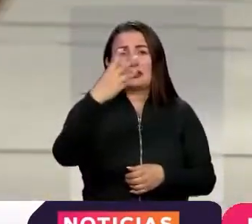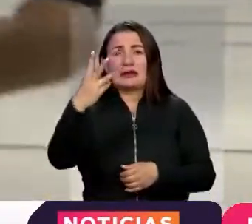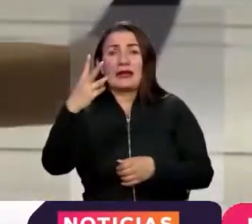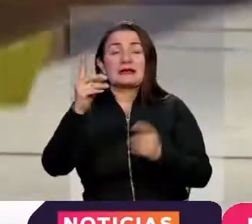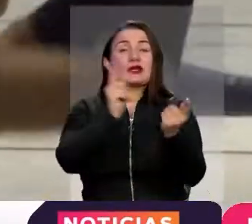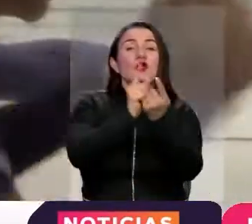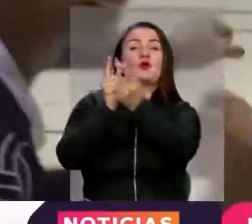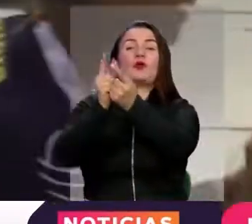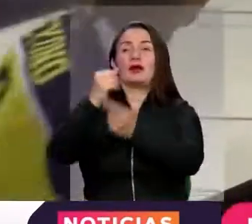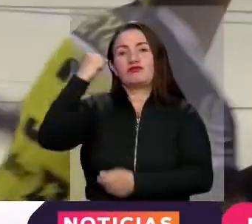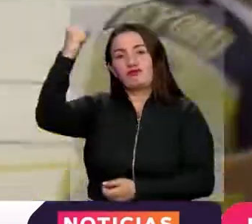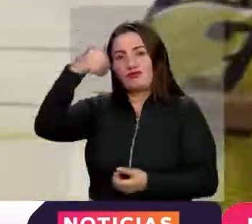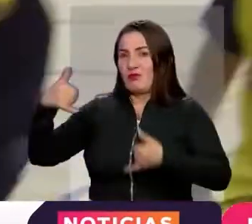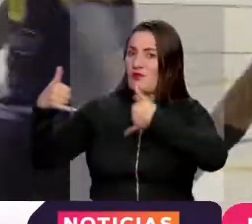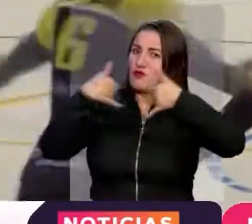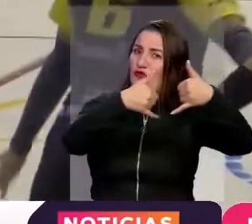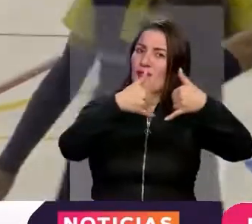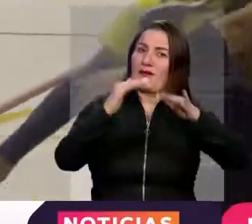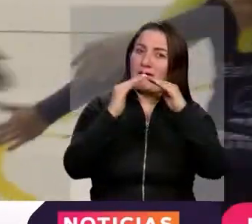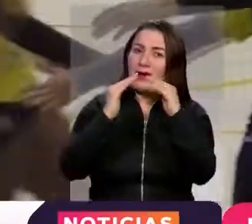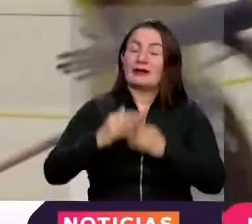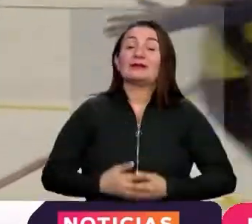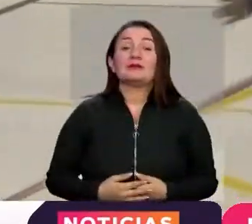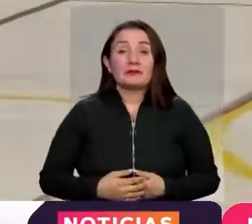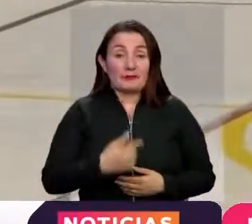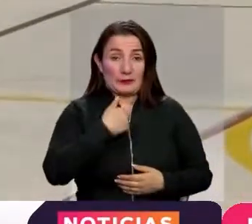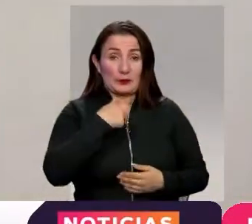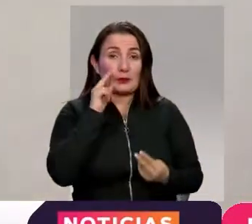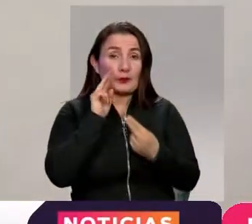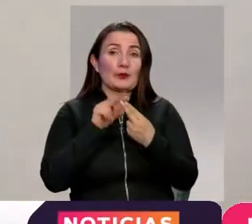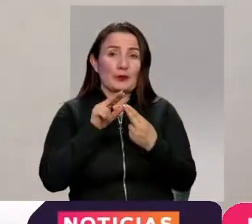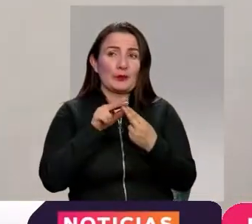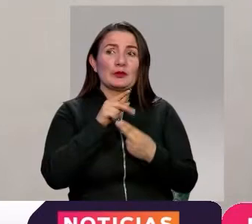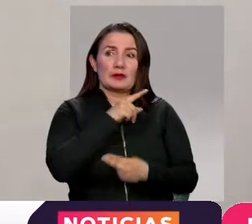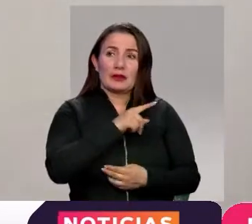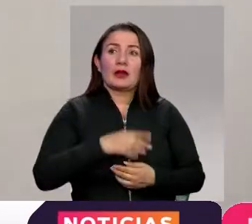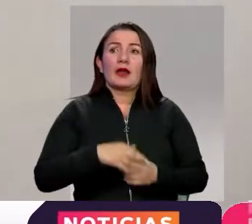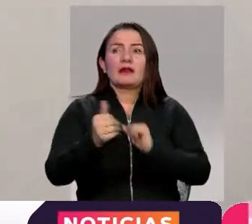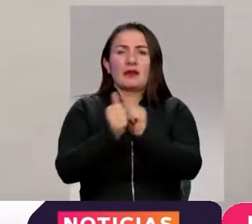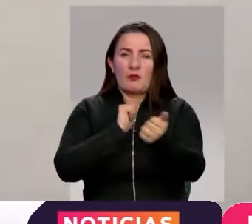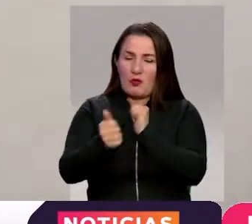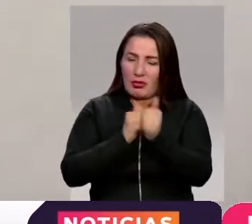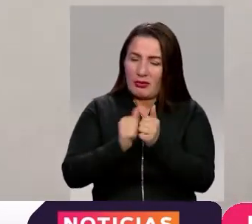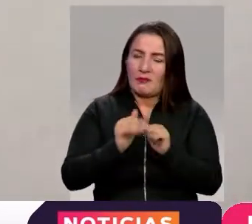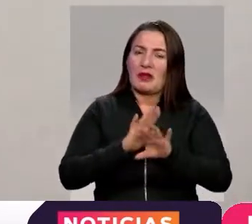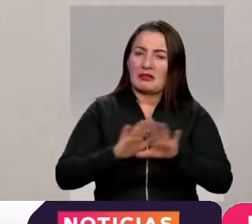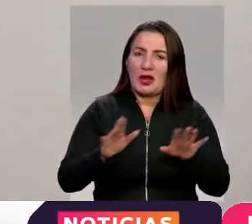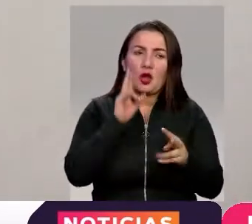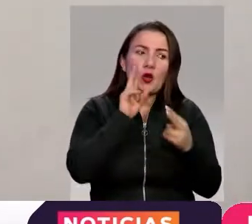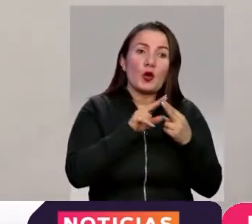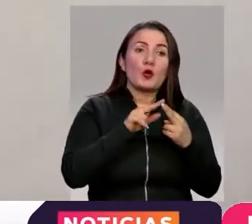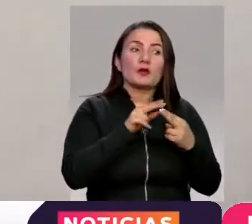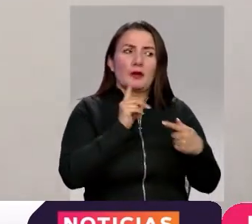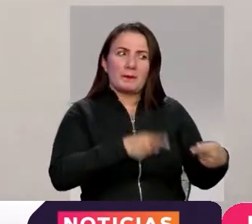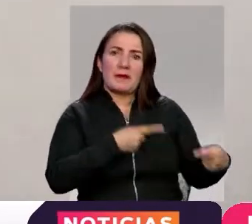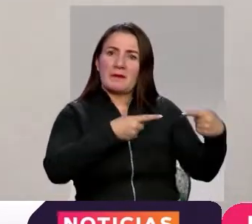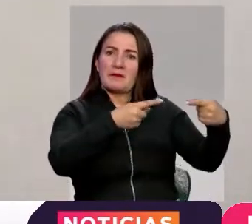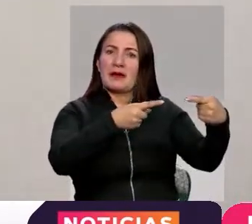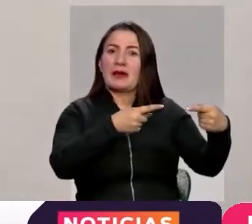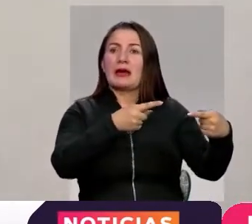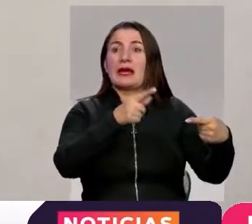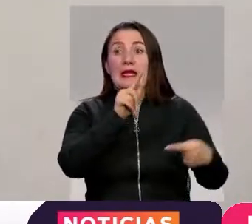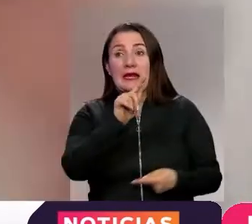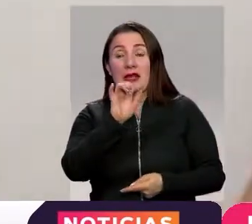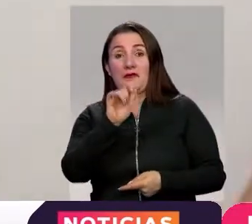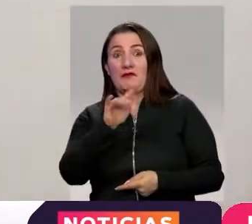encuentros se lleva el trofeo a casa. Yo conozco personalmente, deportivamente, a las rivales de EFA.